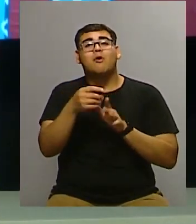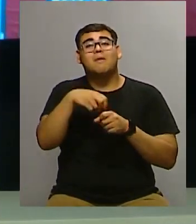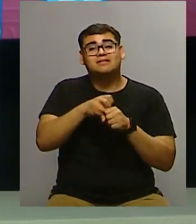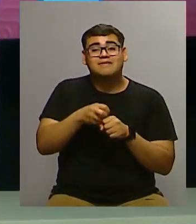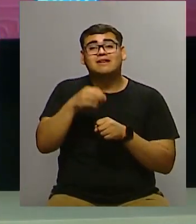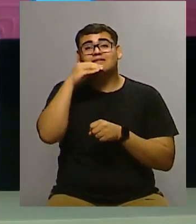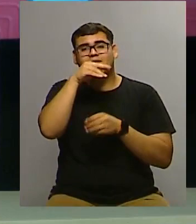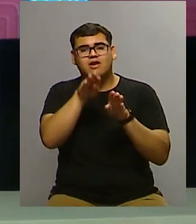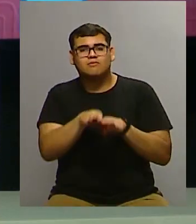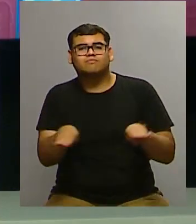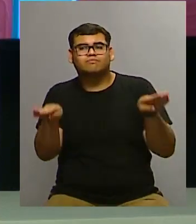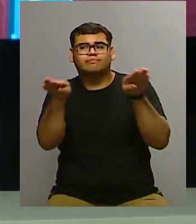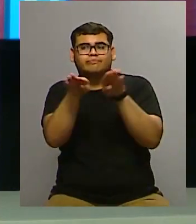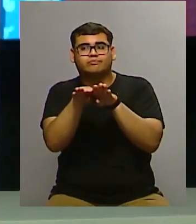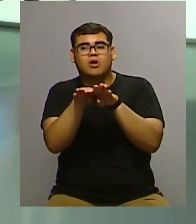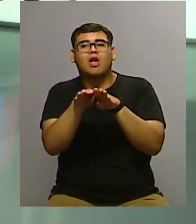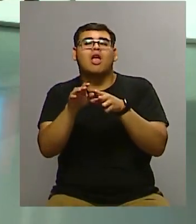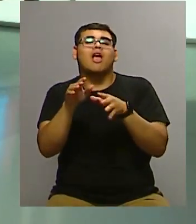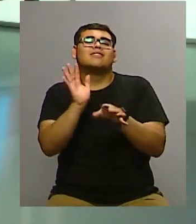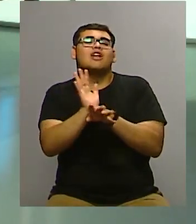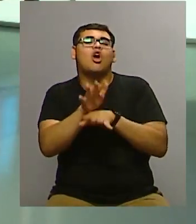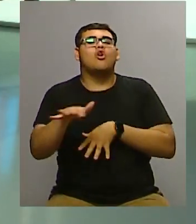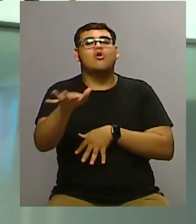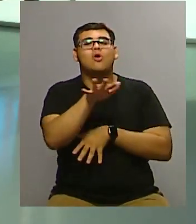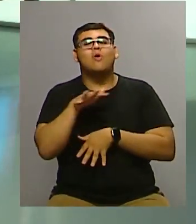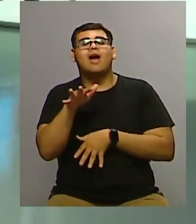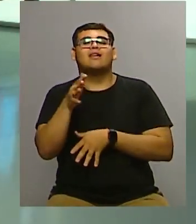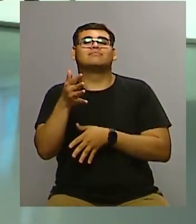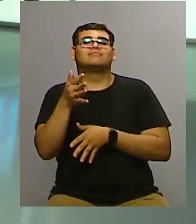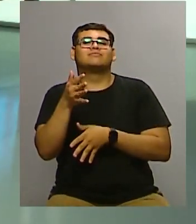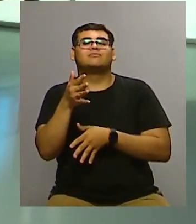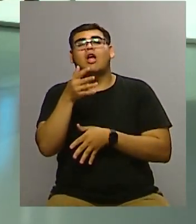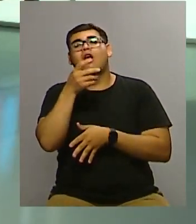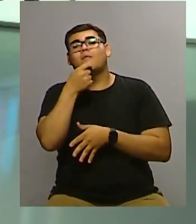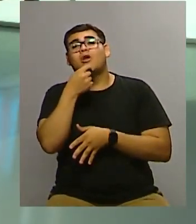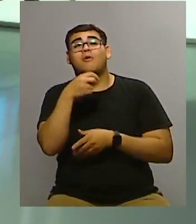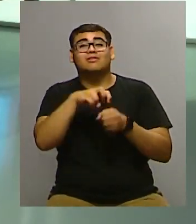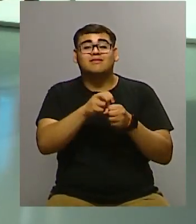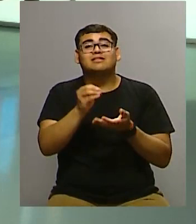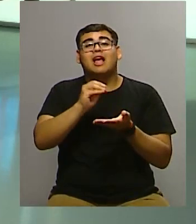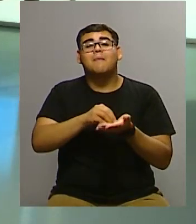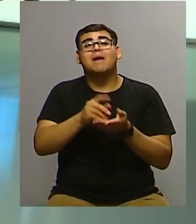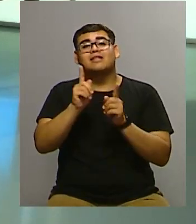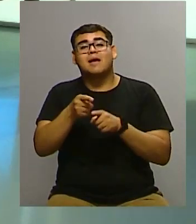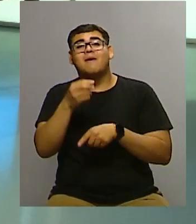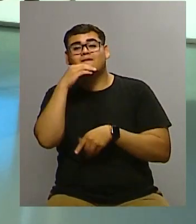existan también los patios de vinos. O que convivan los patios cerveceros con el vino. Y